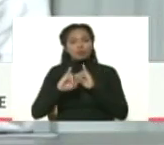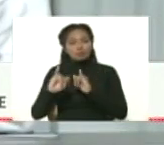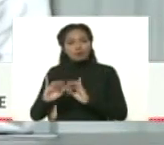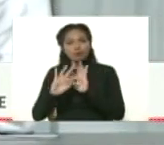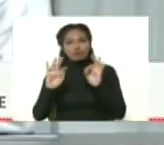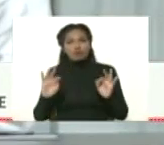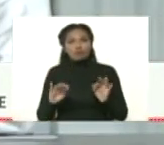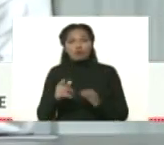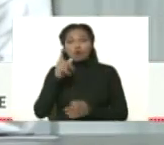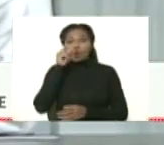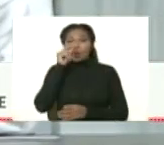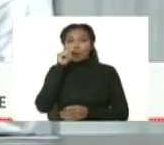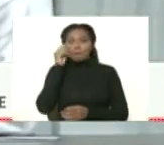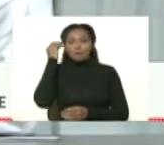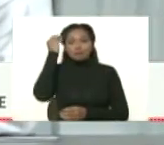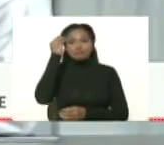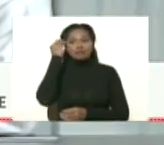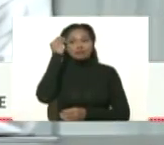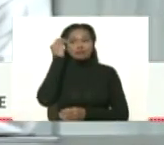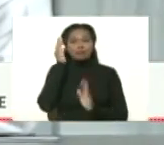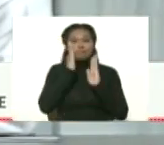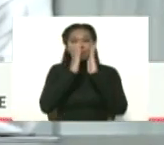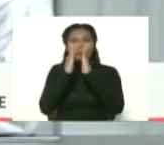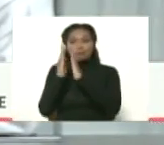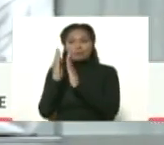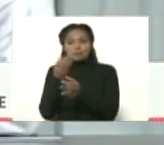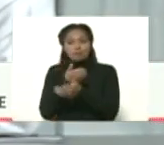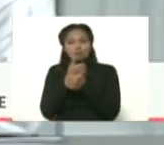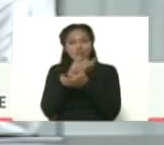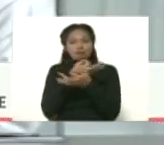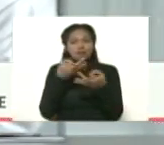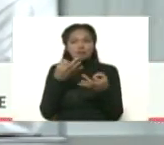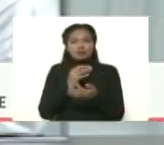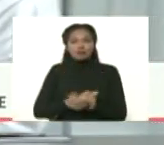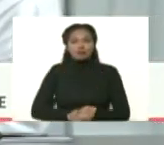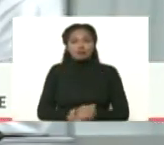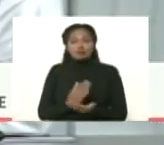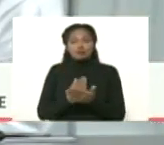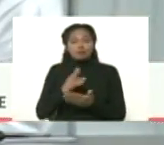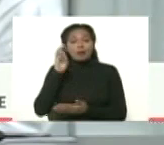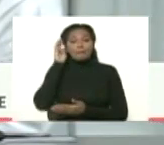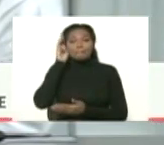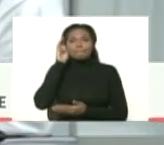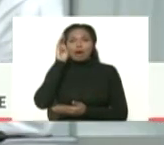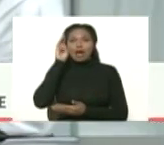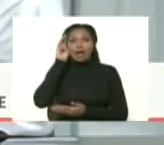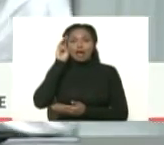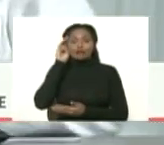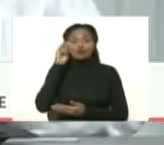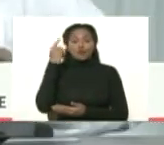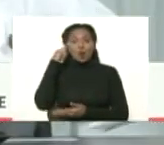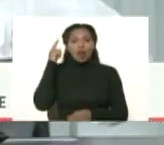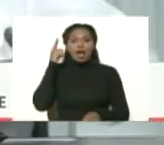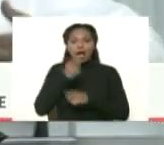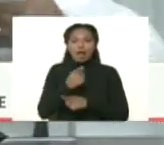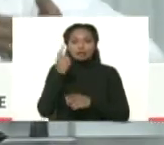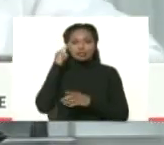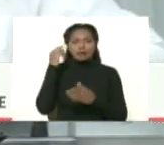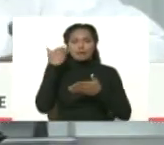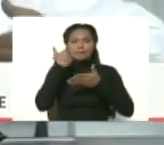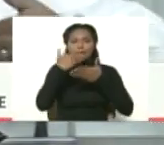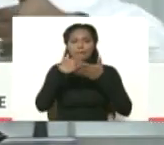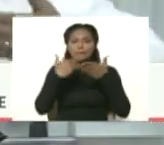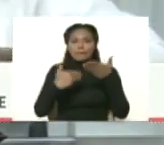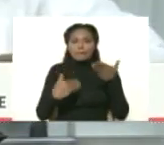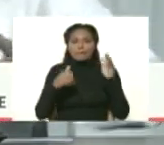hombre mentalmente muy organizado. Como es maestro, ordena bien el guión de lo